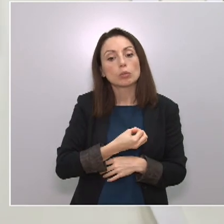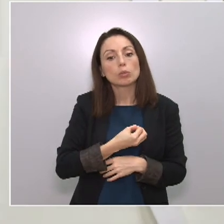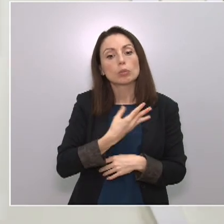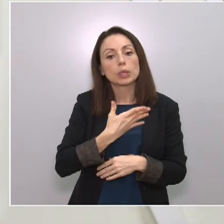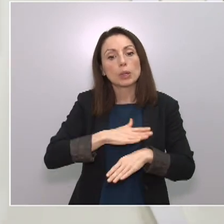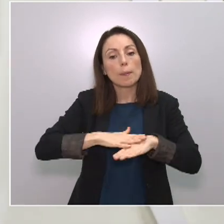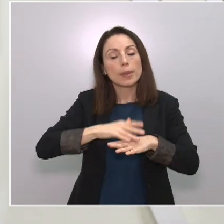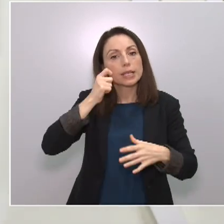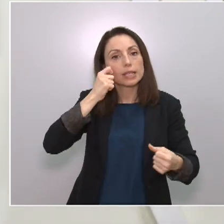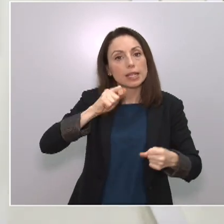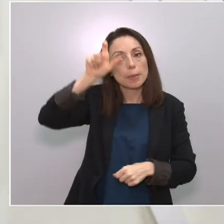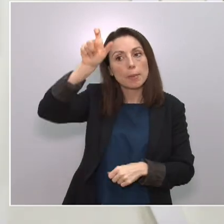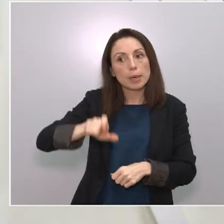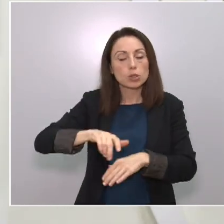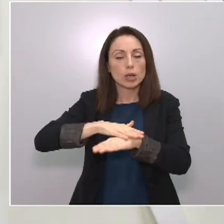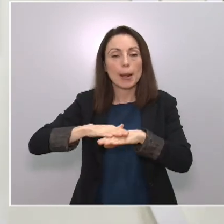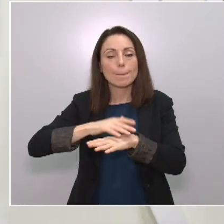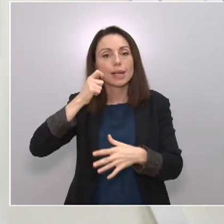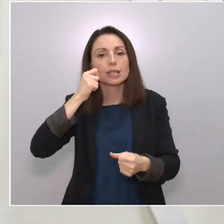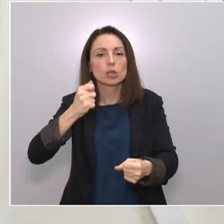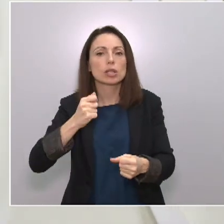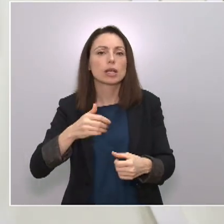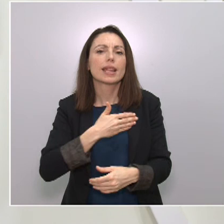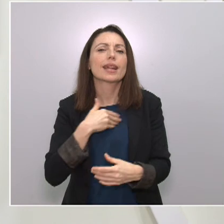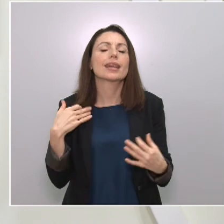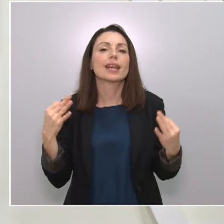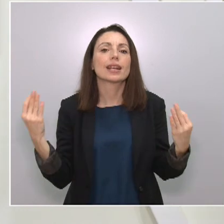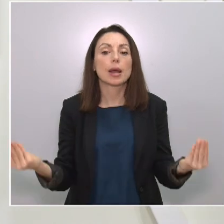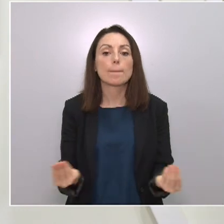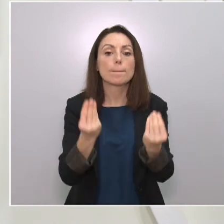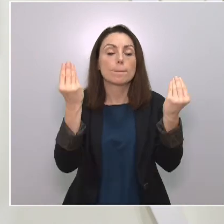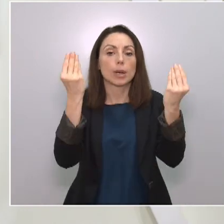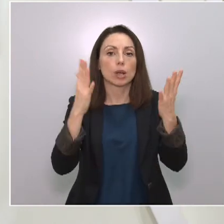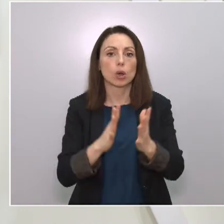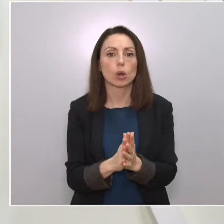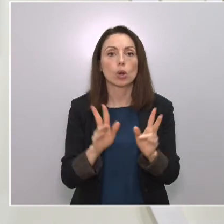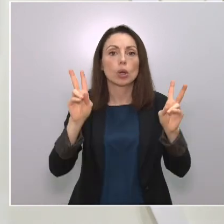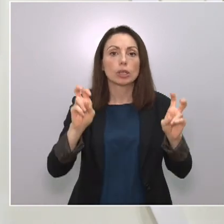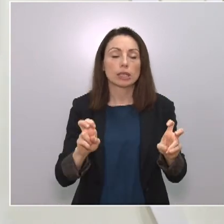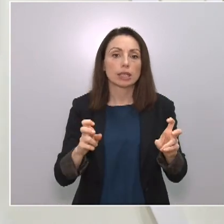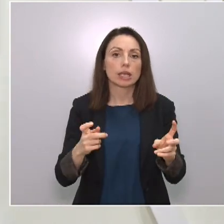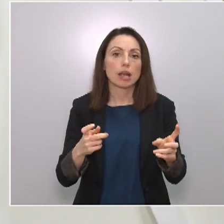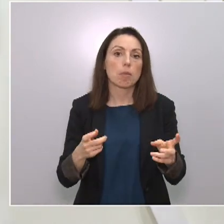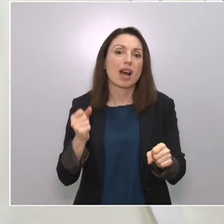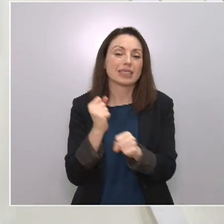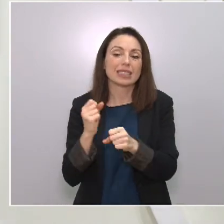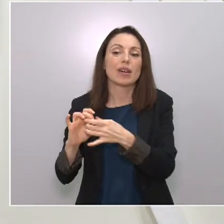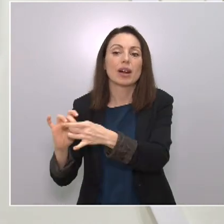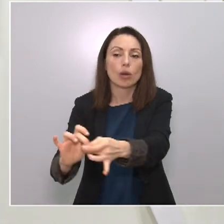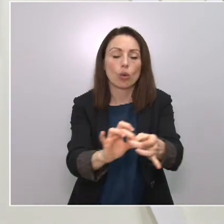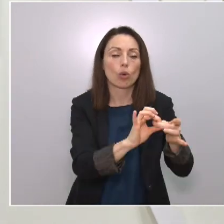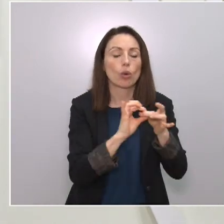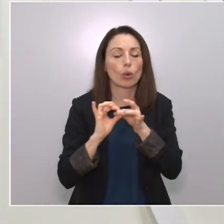de Sanidad y del Ministro de Sanidad en particular creo que es la mejor de las posibles en esa cogobernanza. Hay todas las